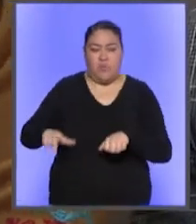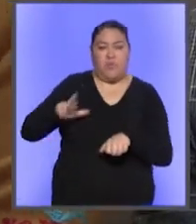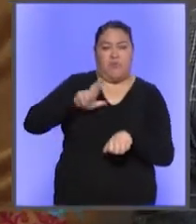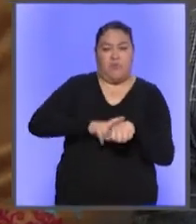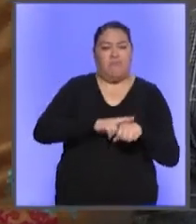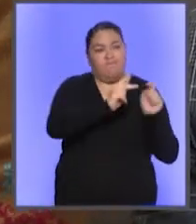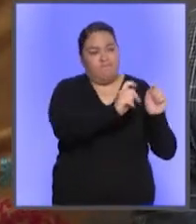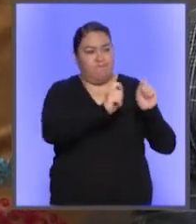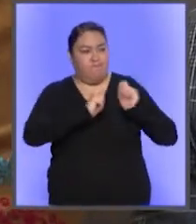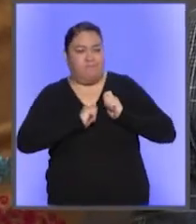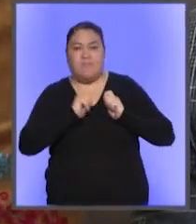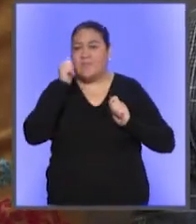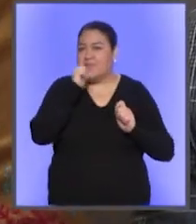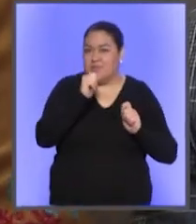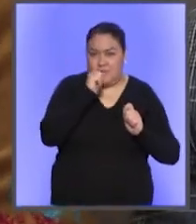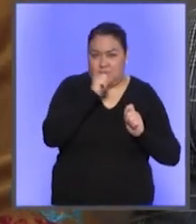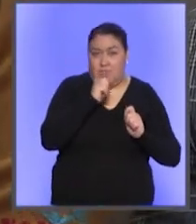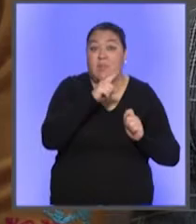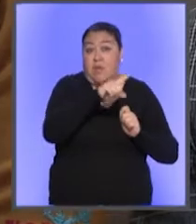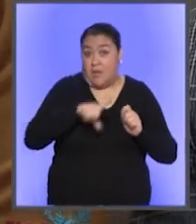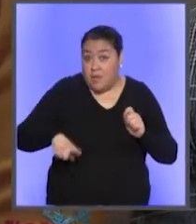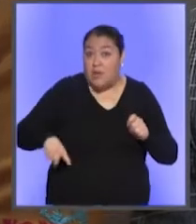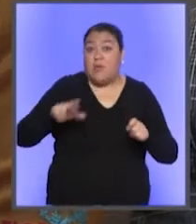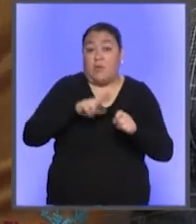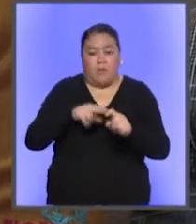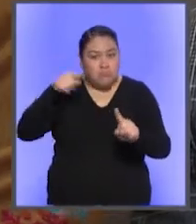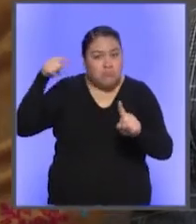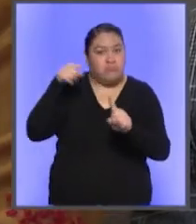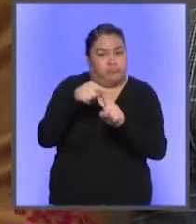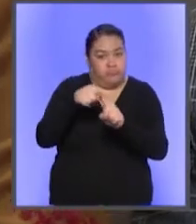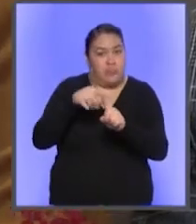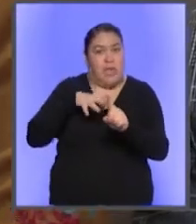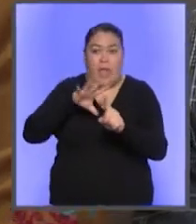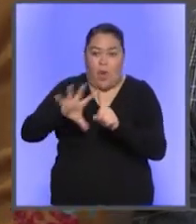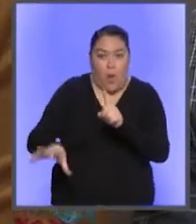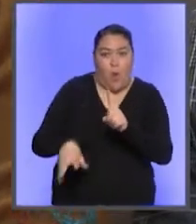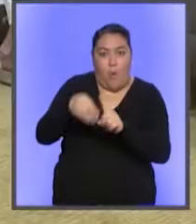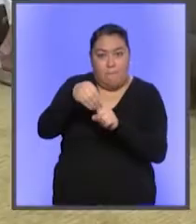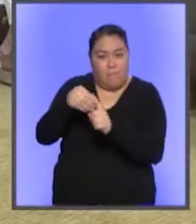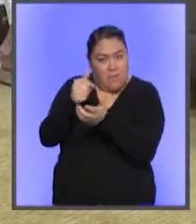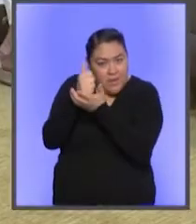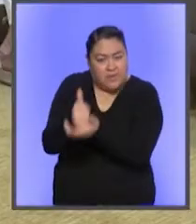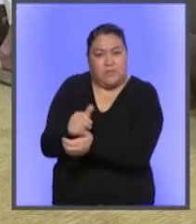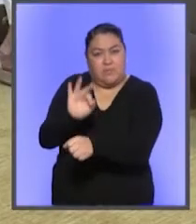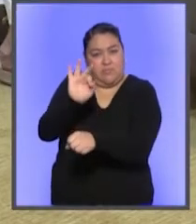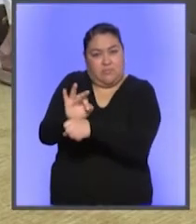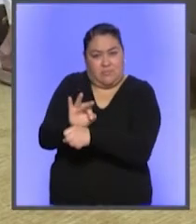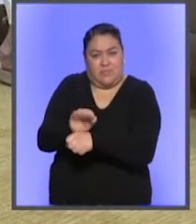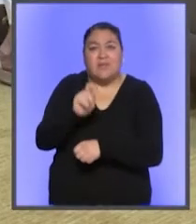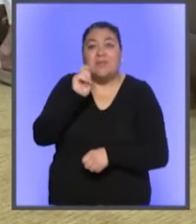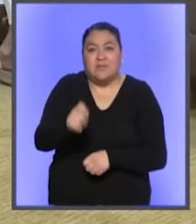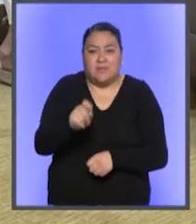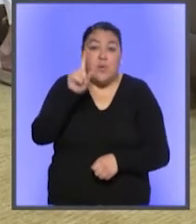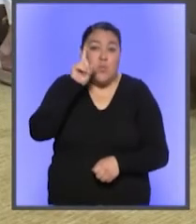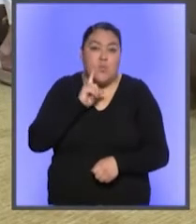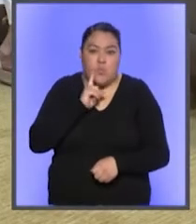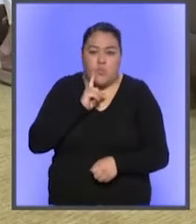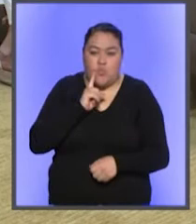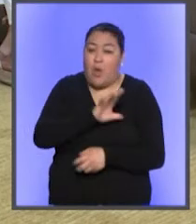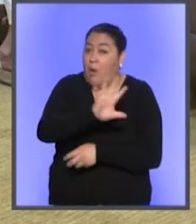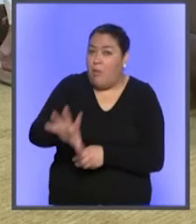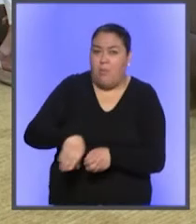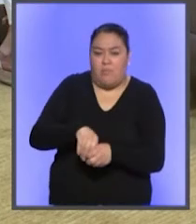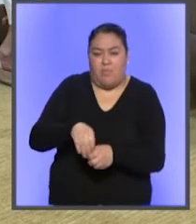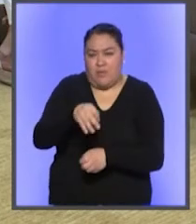instrucción de nuestro gobernador tenemos una política pública específica integral de que abarca el trabajo